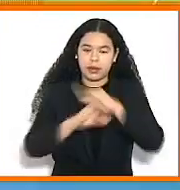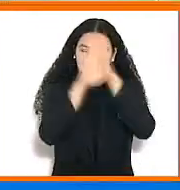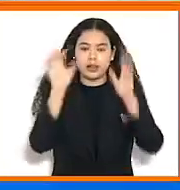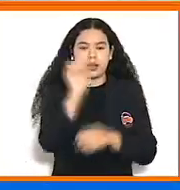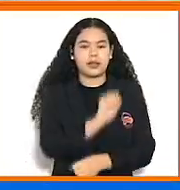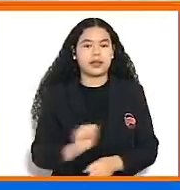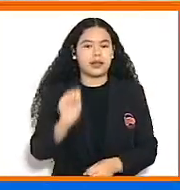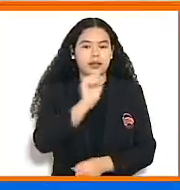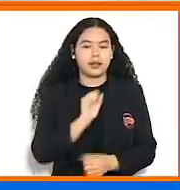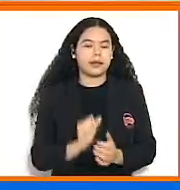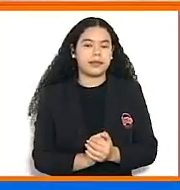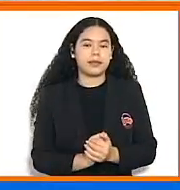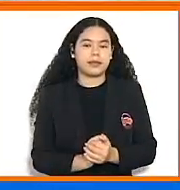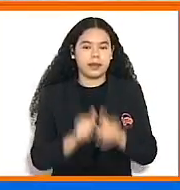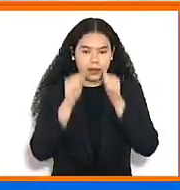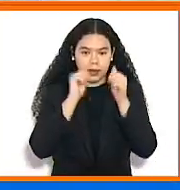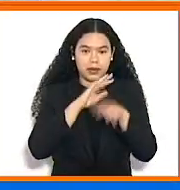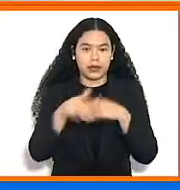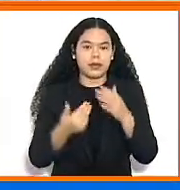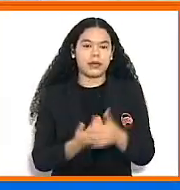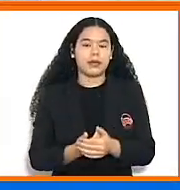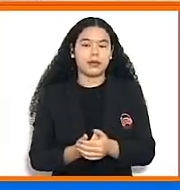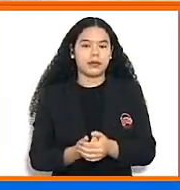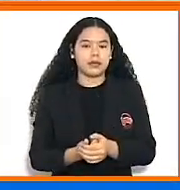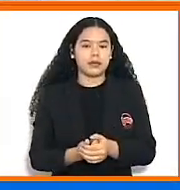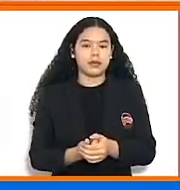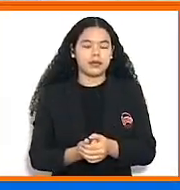sábado. Atentos.